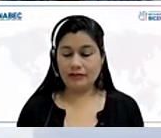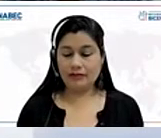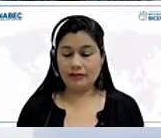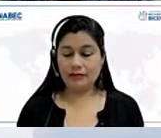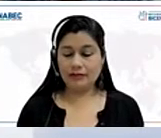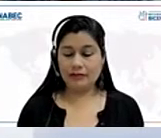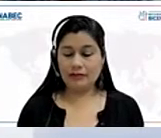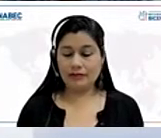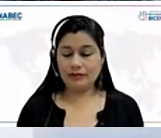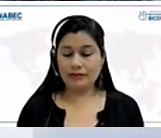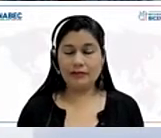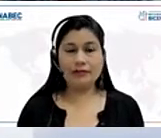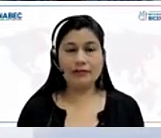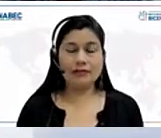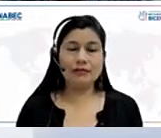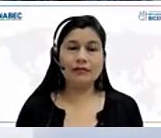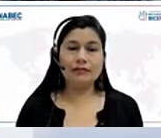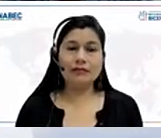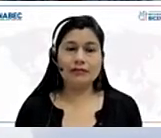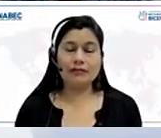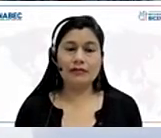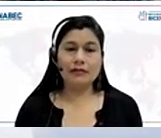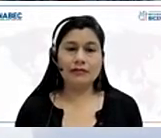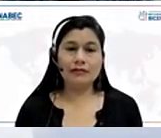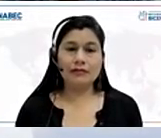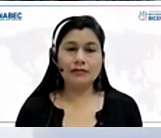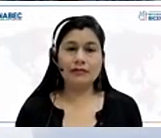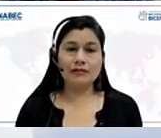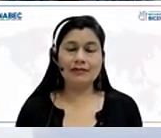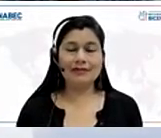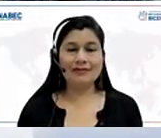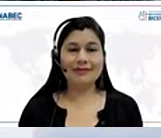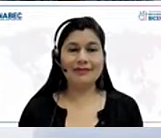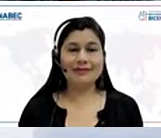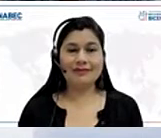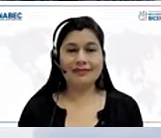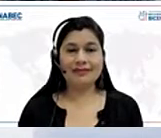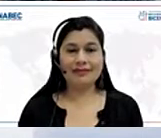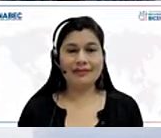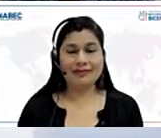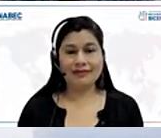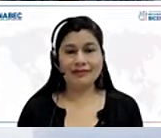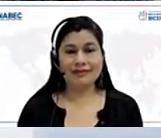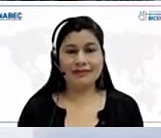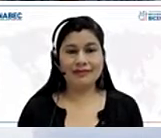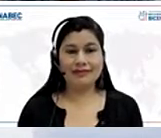en julio, pueda regularizar todos sus documentos para, bueno, verificar su calidad de egresado,